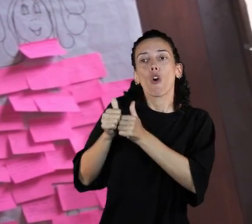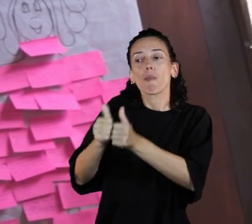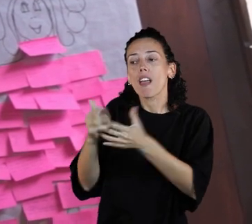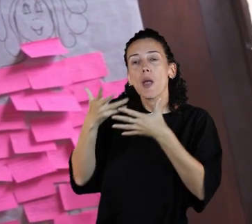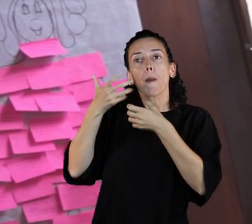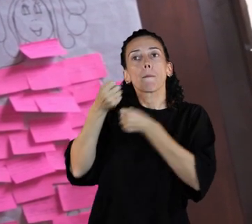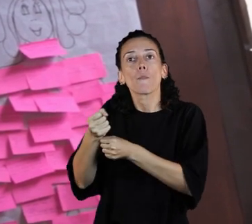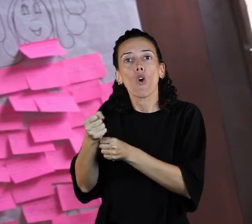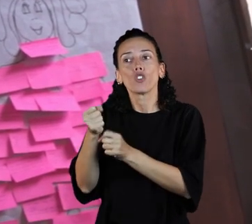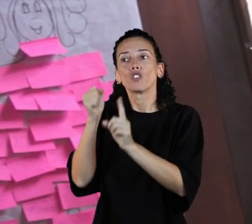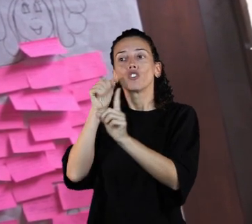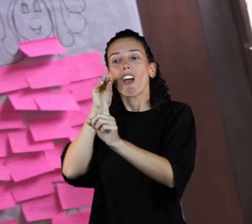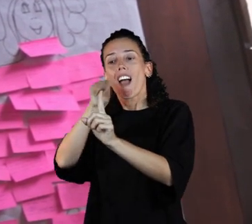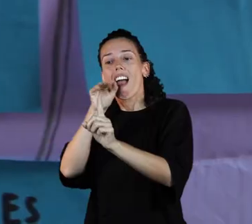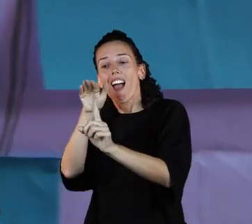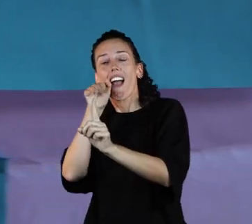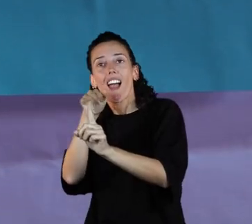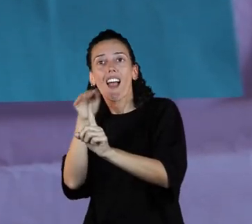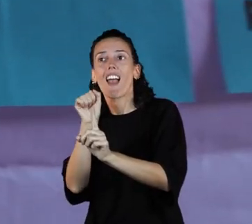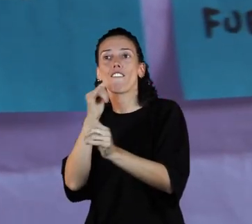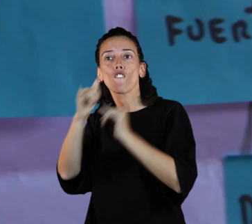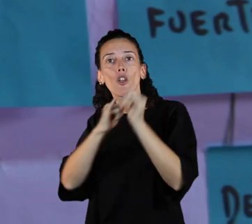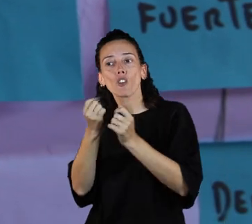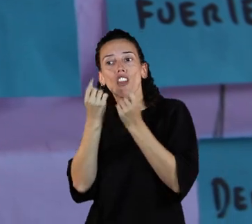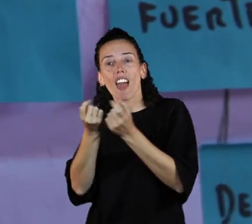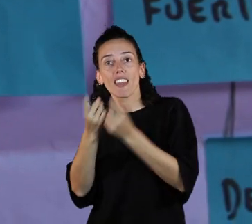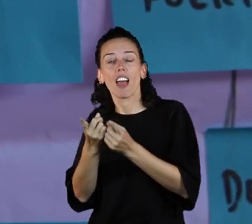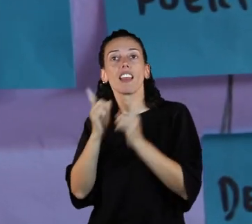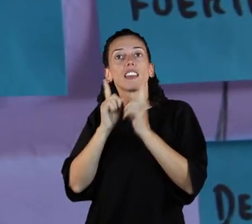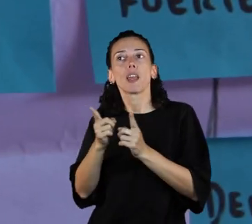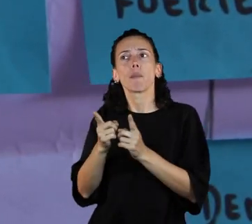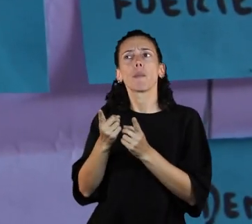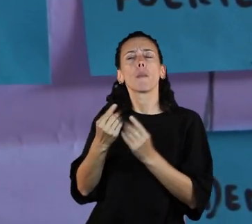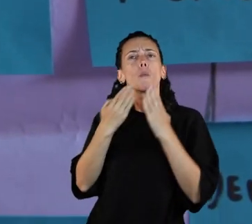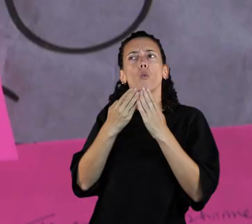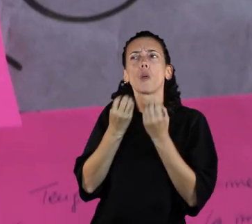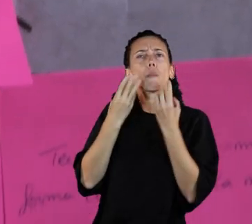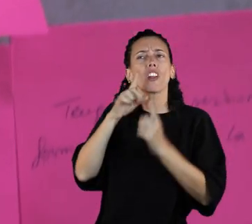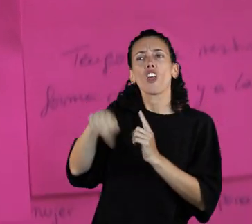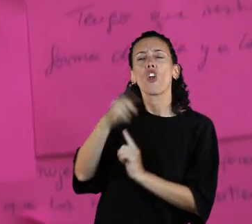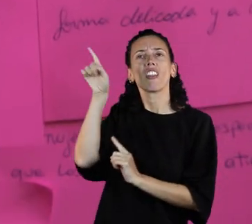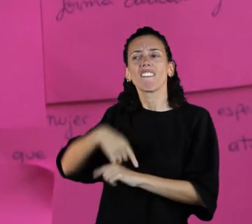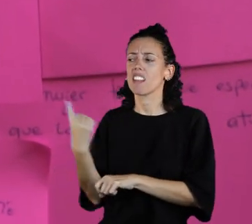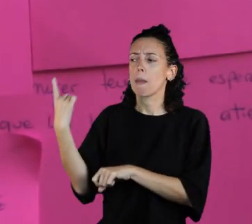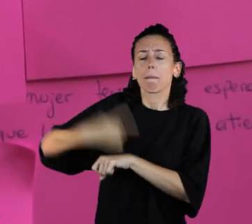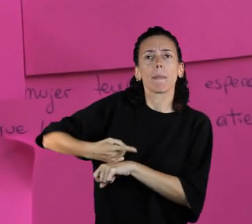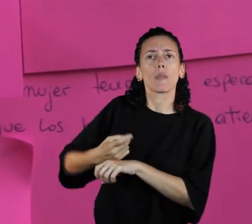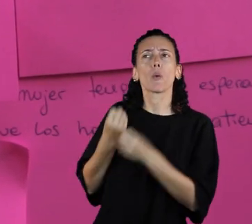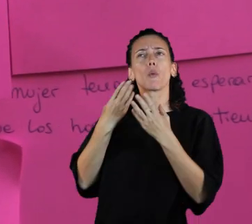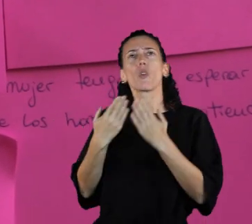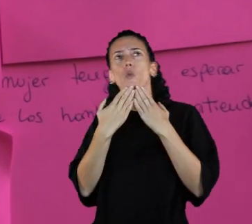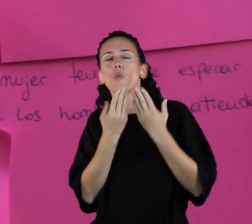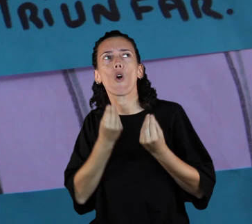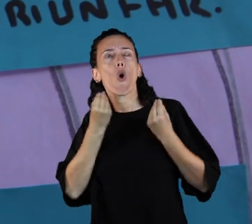persona para que pueda salir de la situación, pero es también cuestionar todo eso, porque si no cuestiona